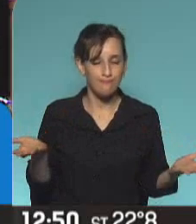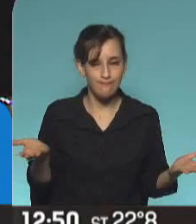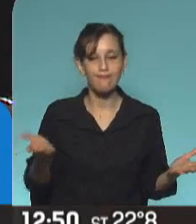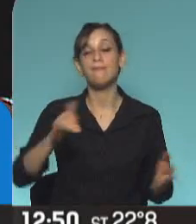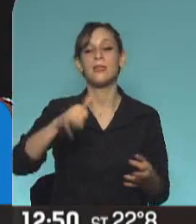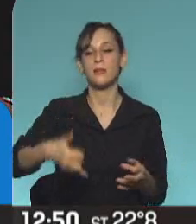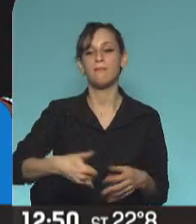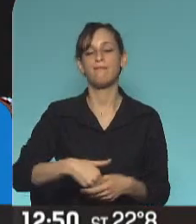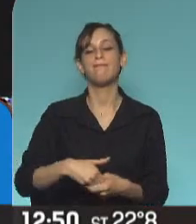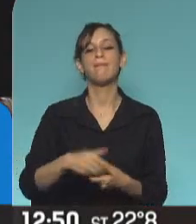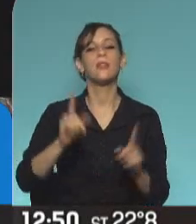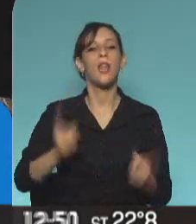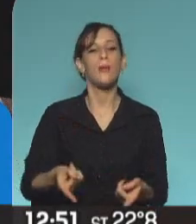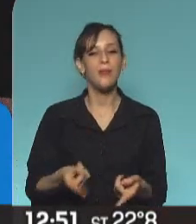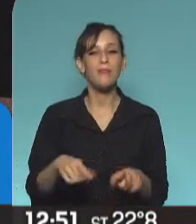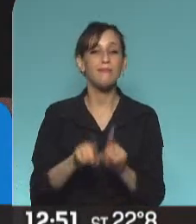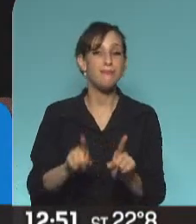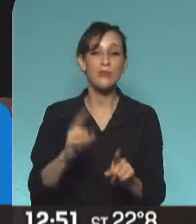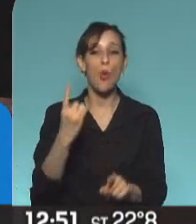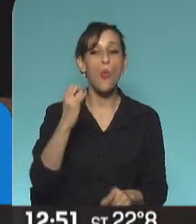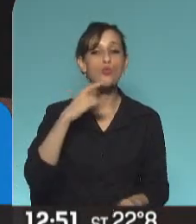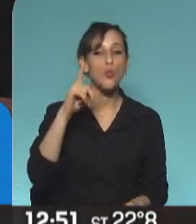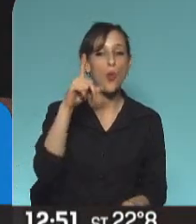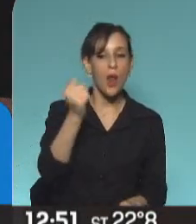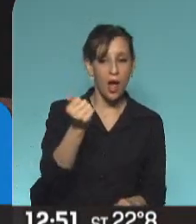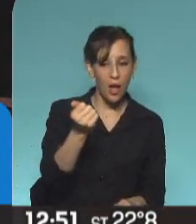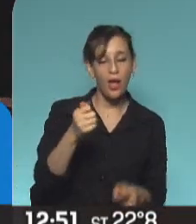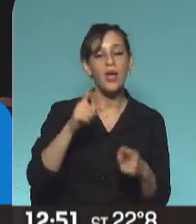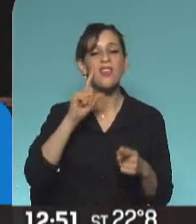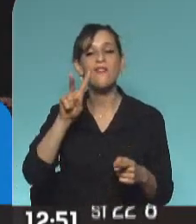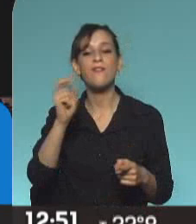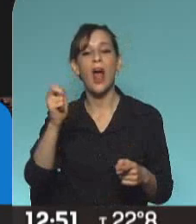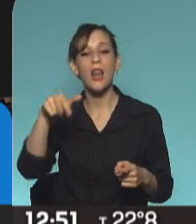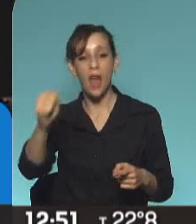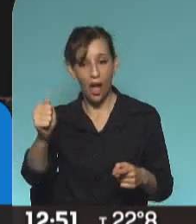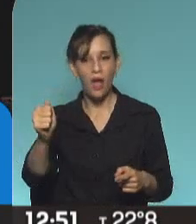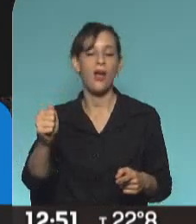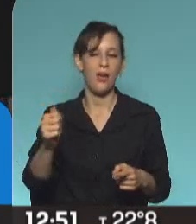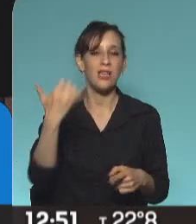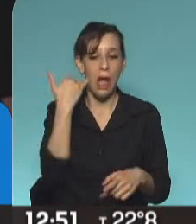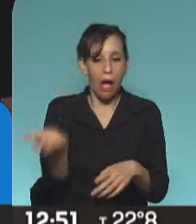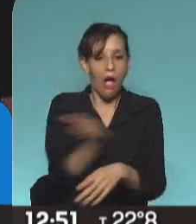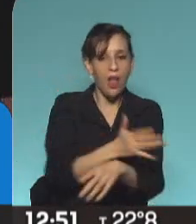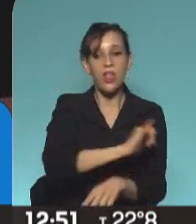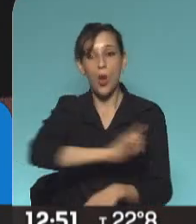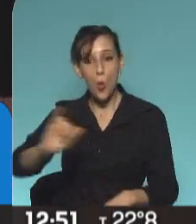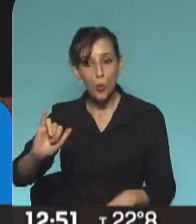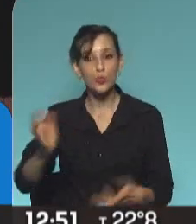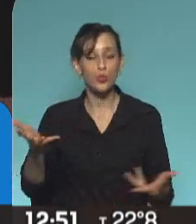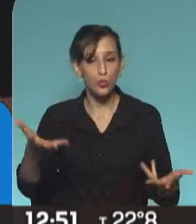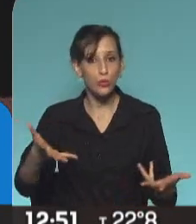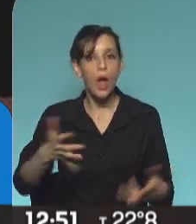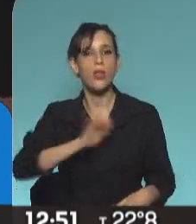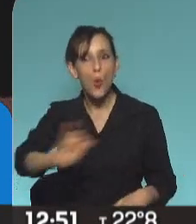muchas veces como el caso de úrsula como el caso también de ivana se realizaron las denuncias aunque con el caso de ivana todavía se está investigando